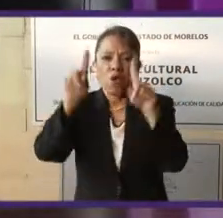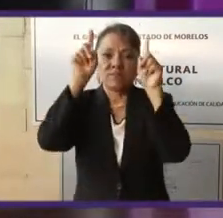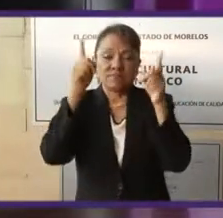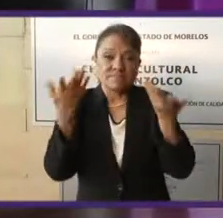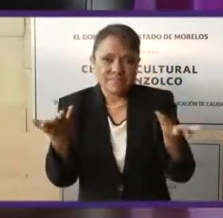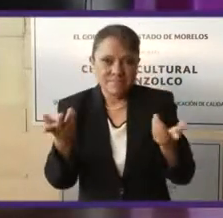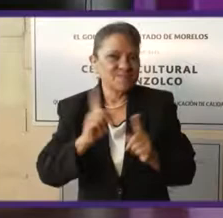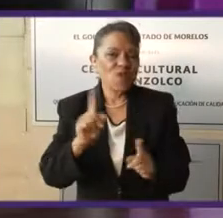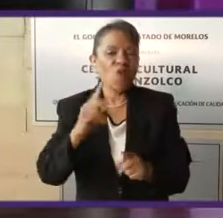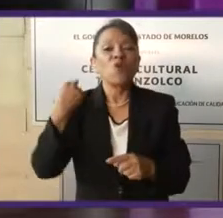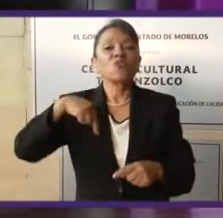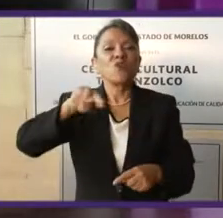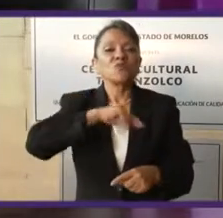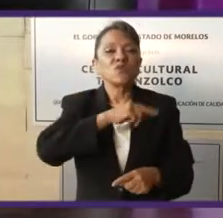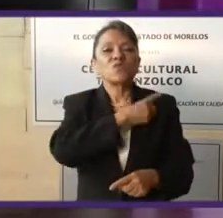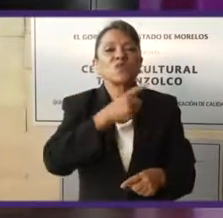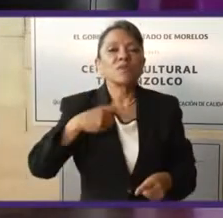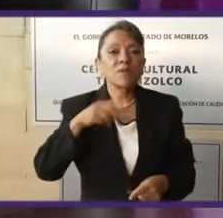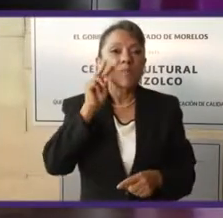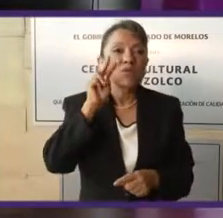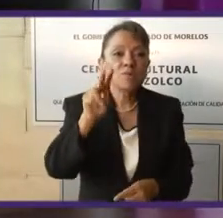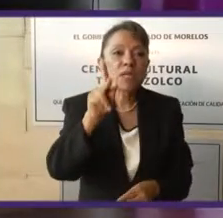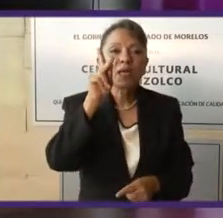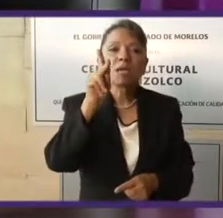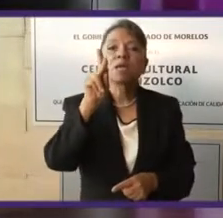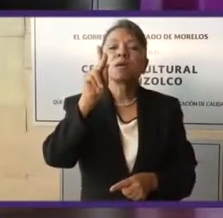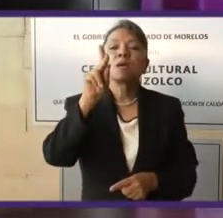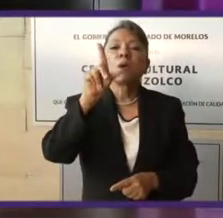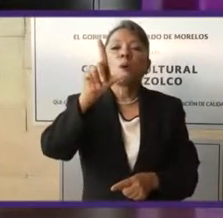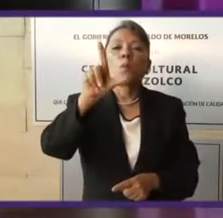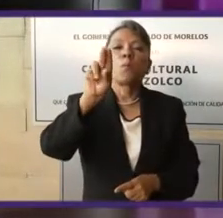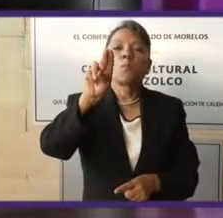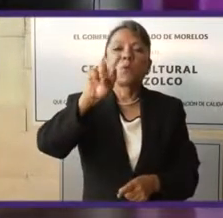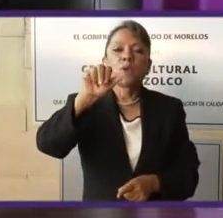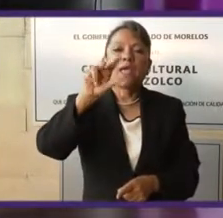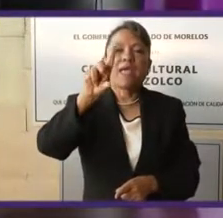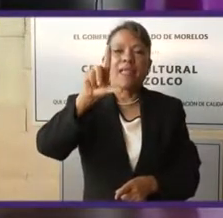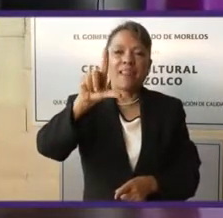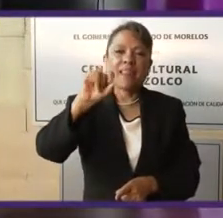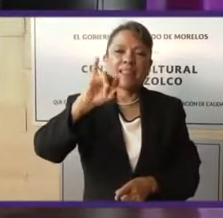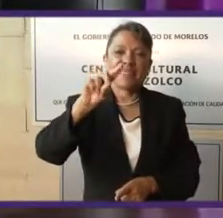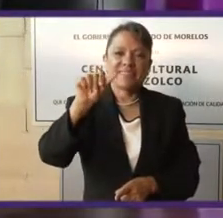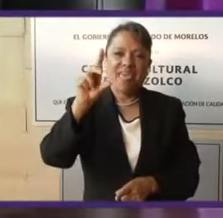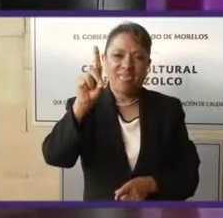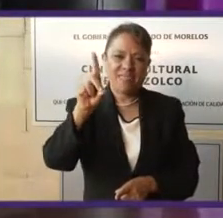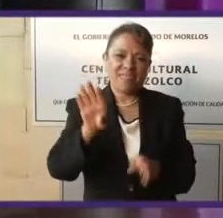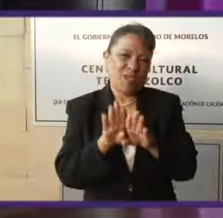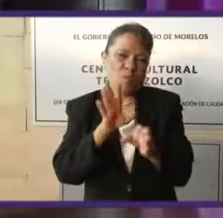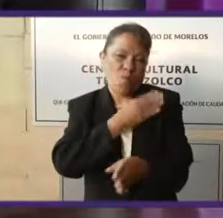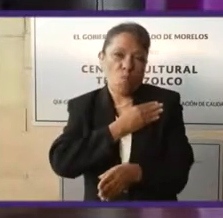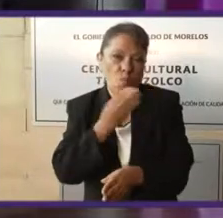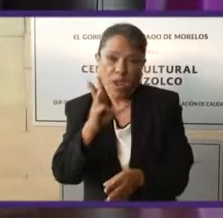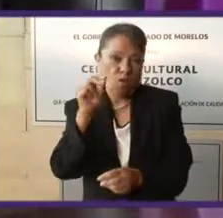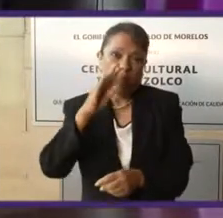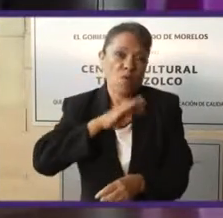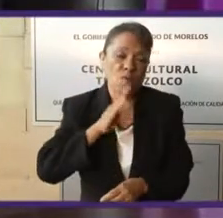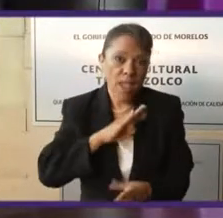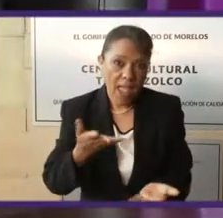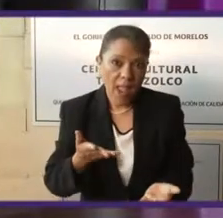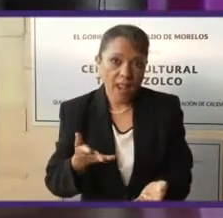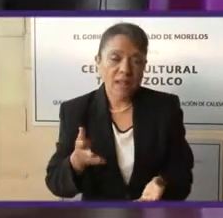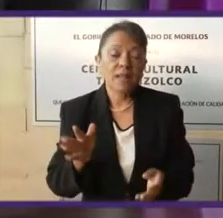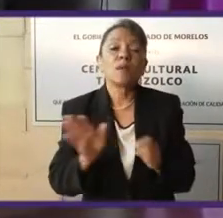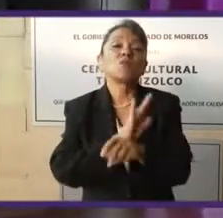la pluralidad como algo bueno, no como algo malo. El partido del que se mueve no sale en la foto, ya se